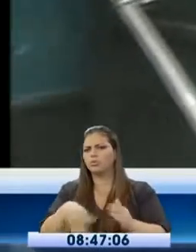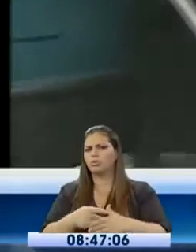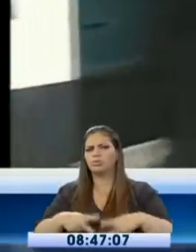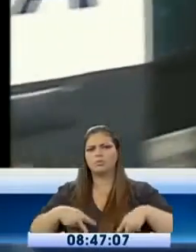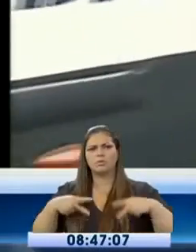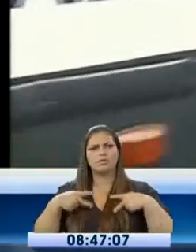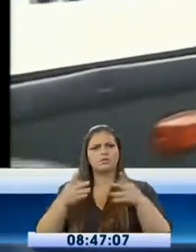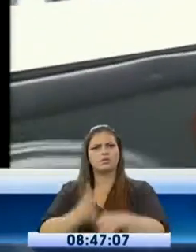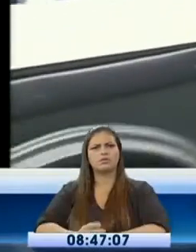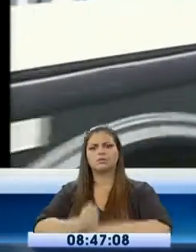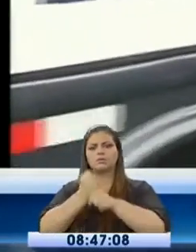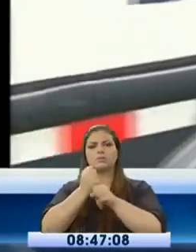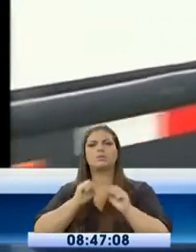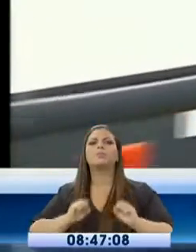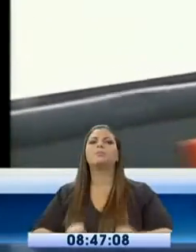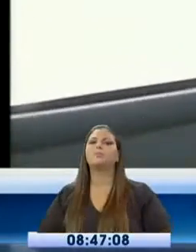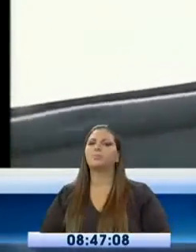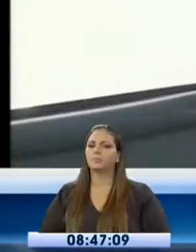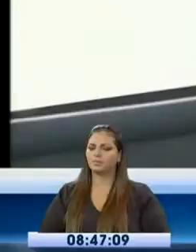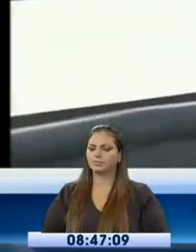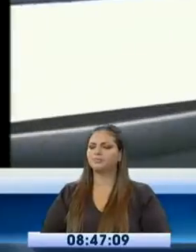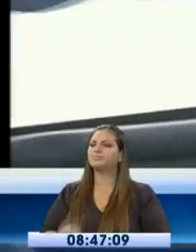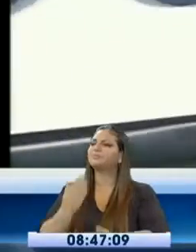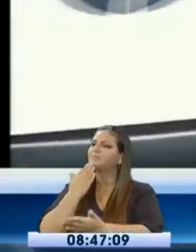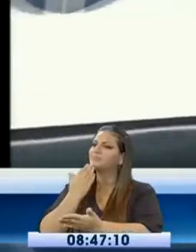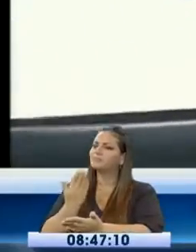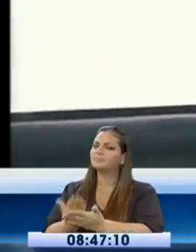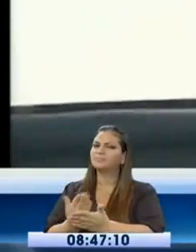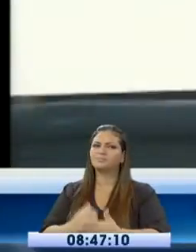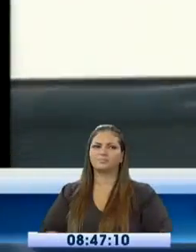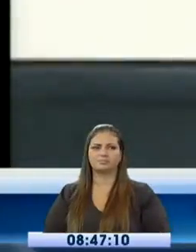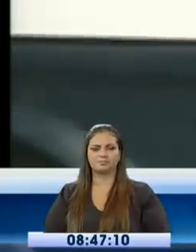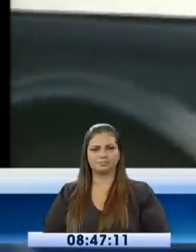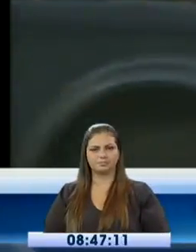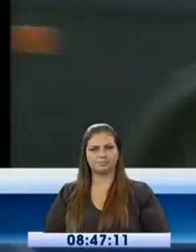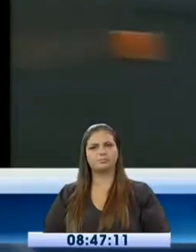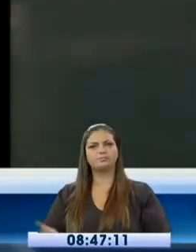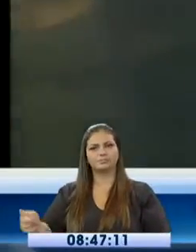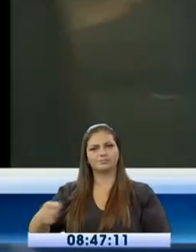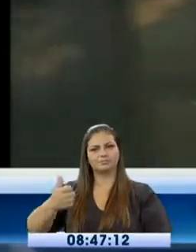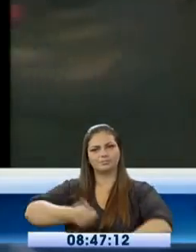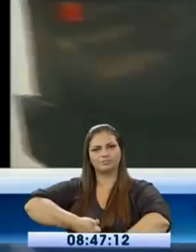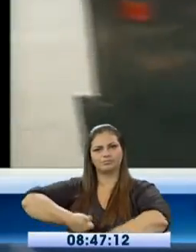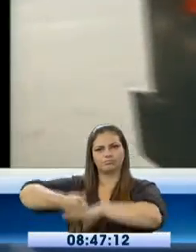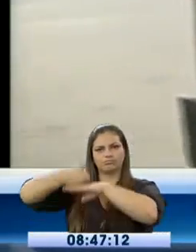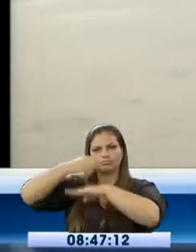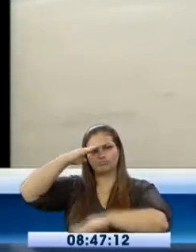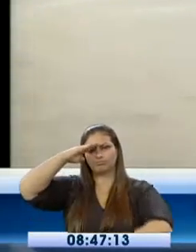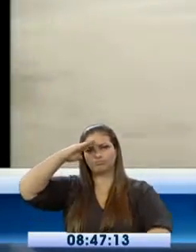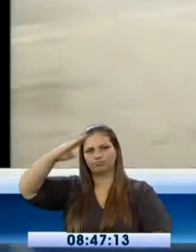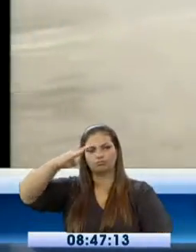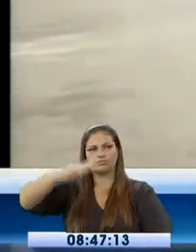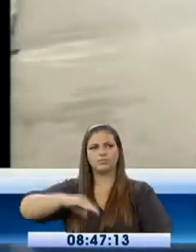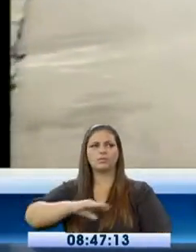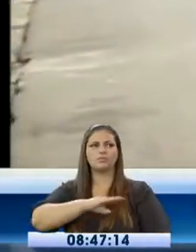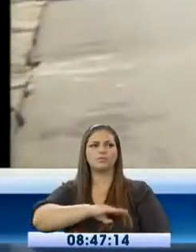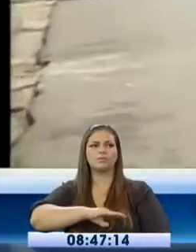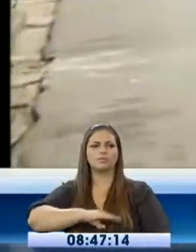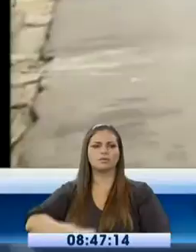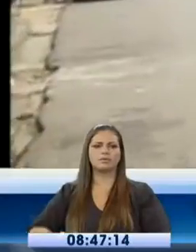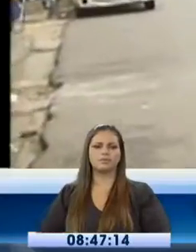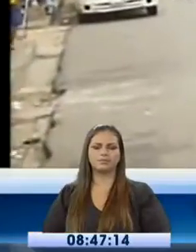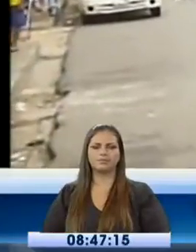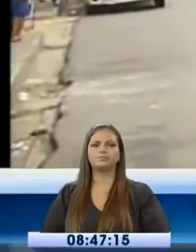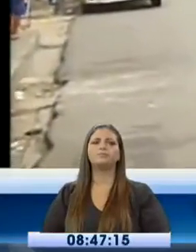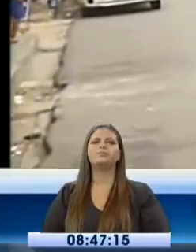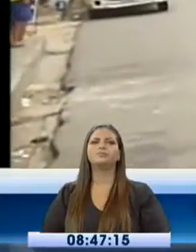país. Muchísimas gracias, teniente. Es del distrito Portete y la policía quienes están participando de esta acción. Lo mismo que